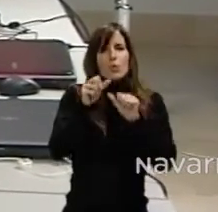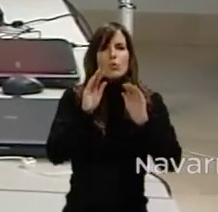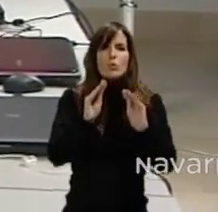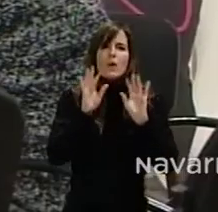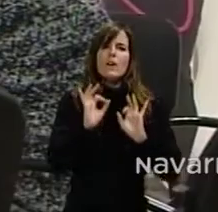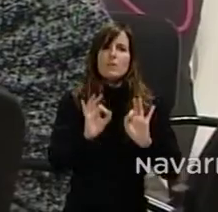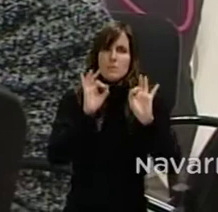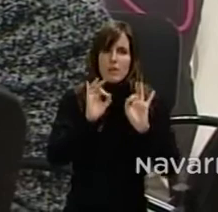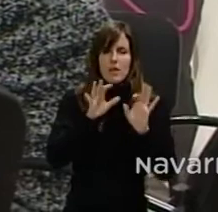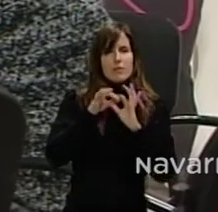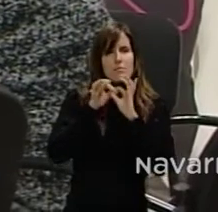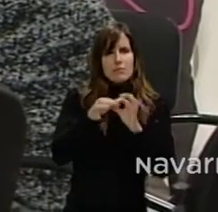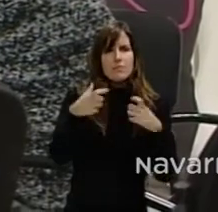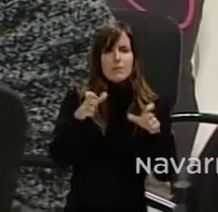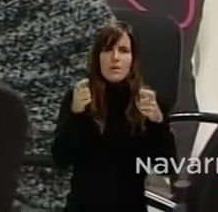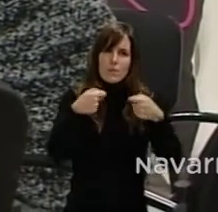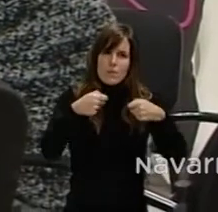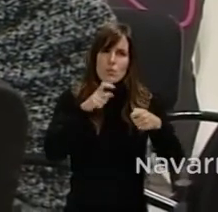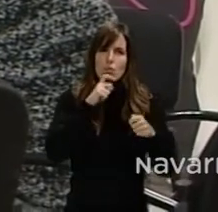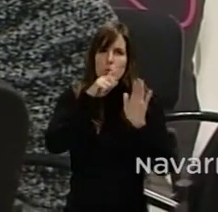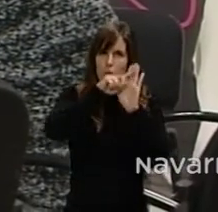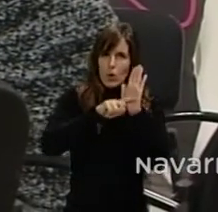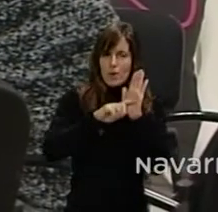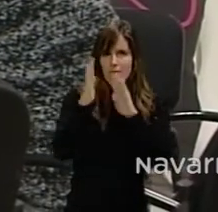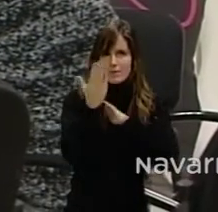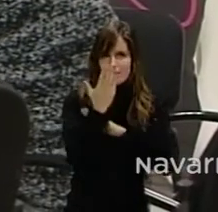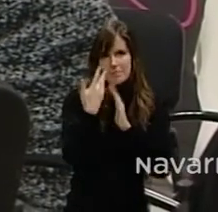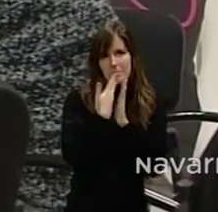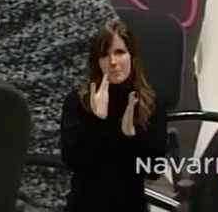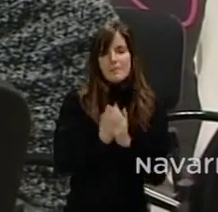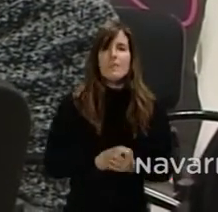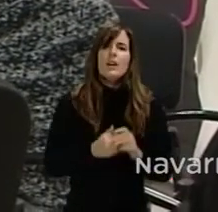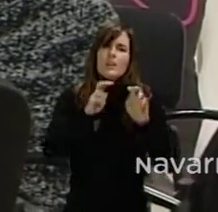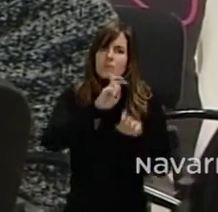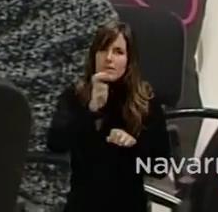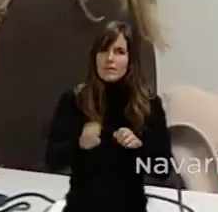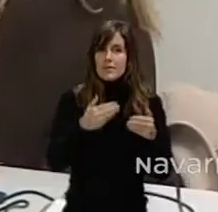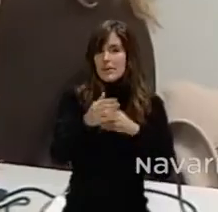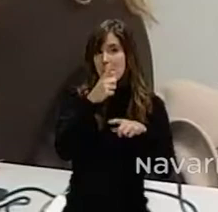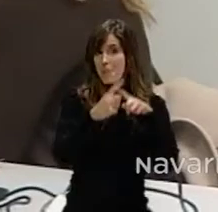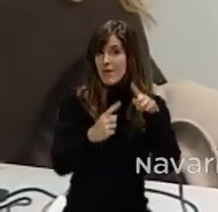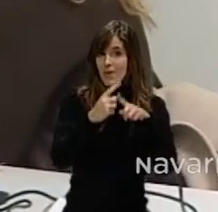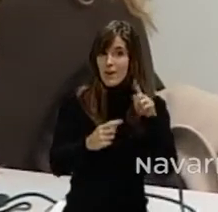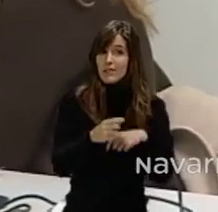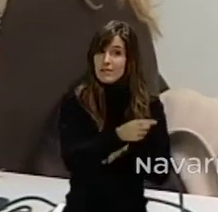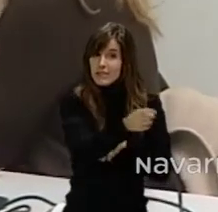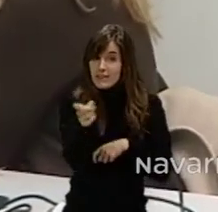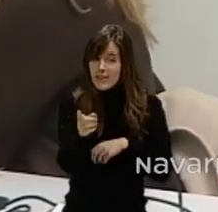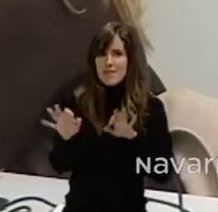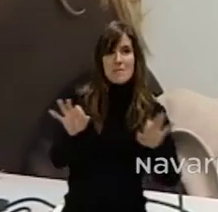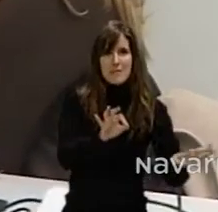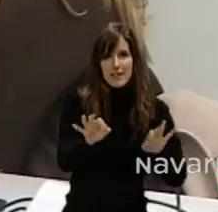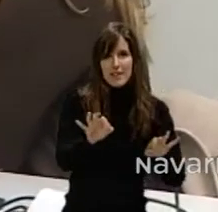específicos relacionados con el pequeño comercio. Abordaremos estos temas y muchos más durante la próxima media hora. Todos